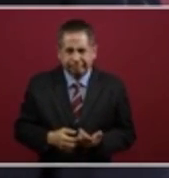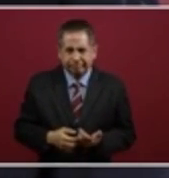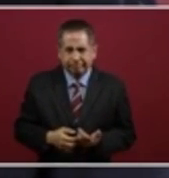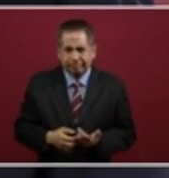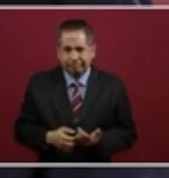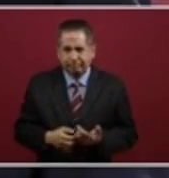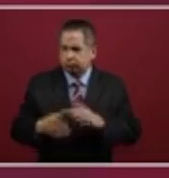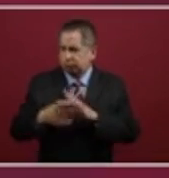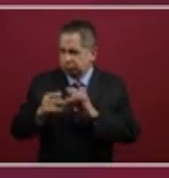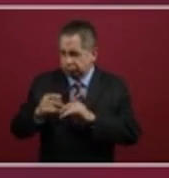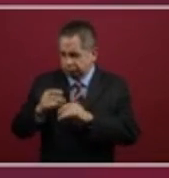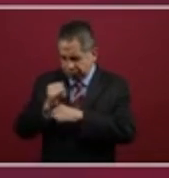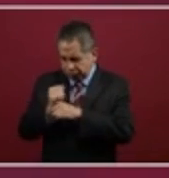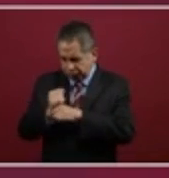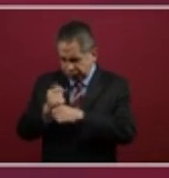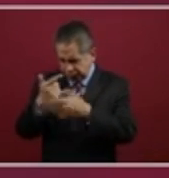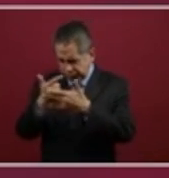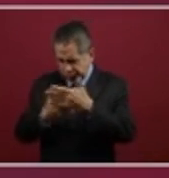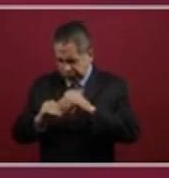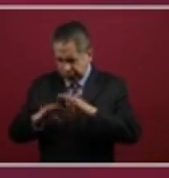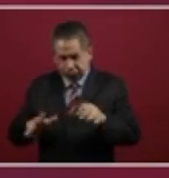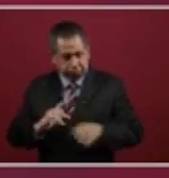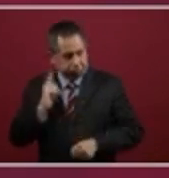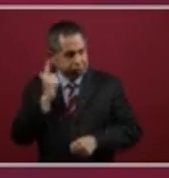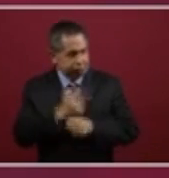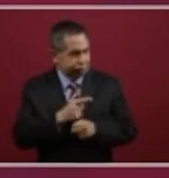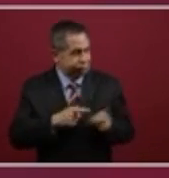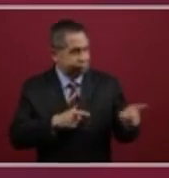una investigación porque